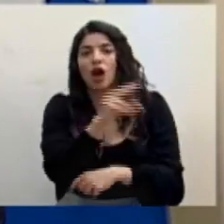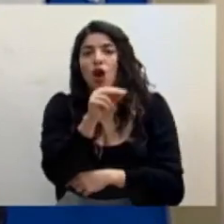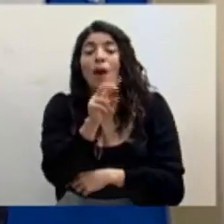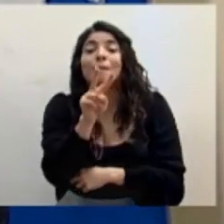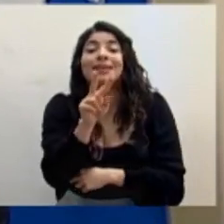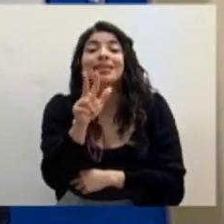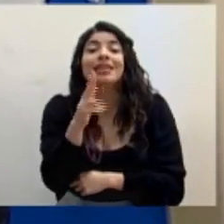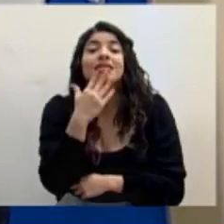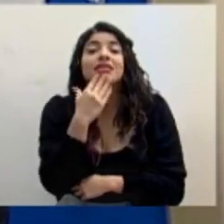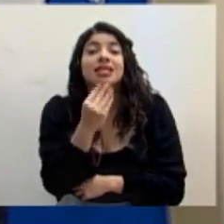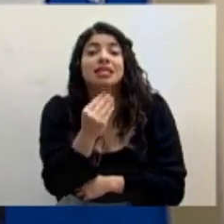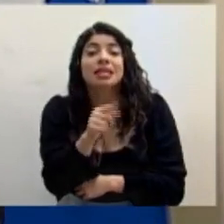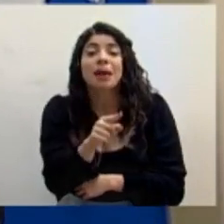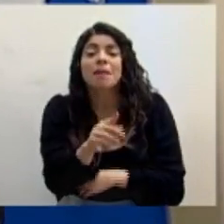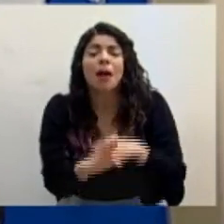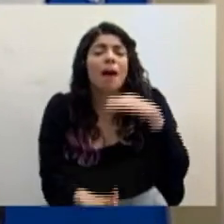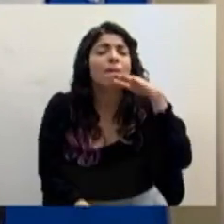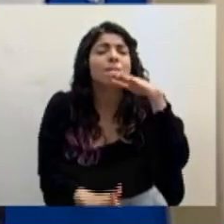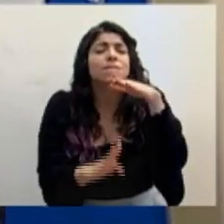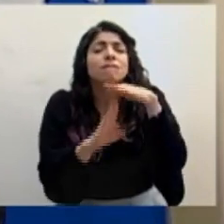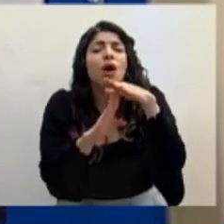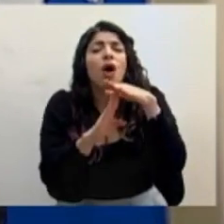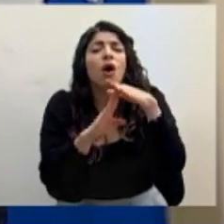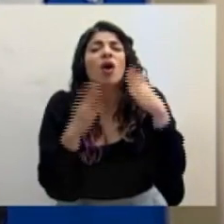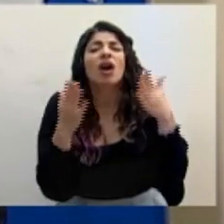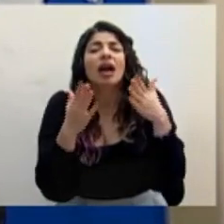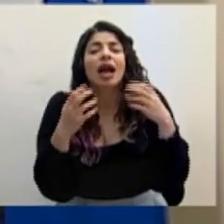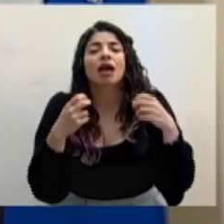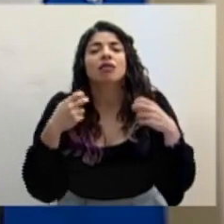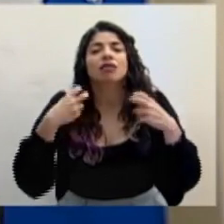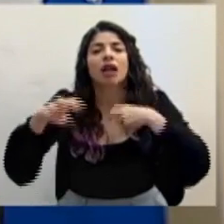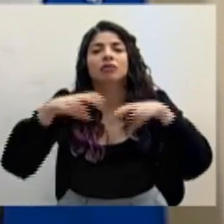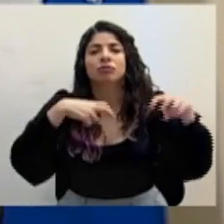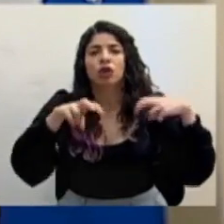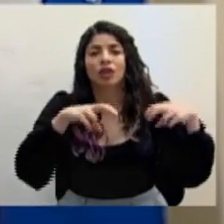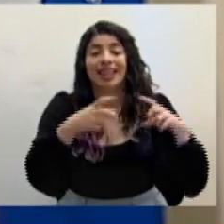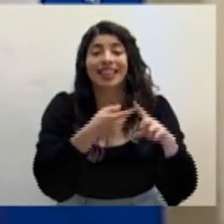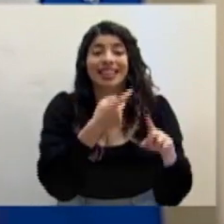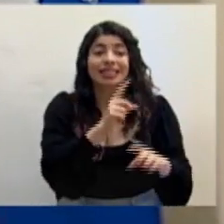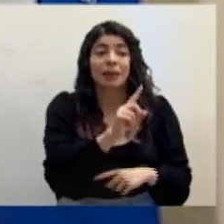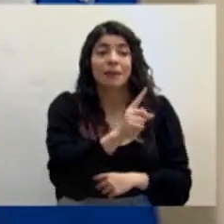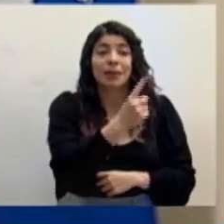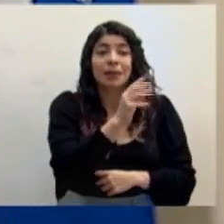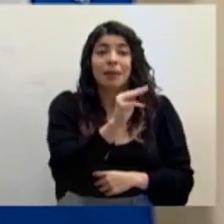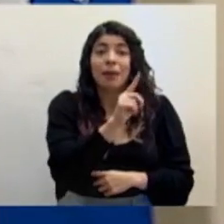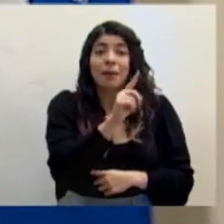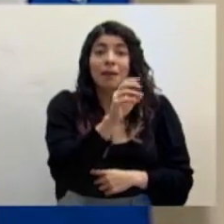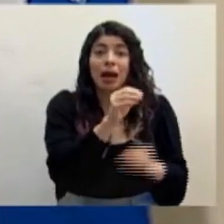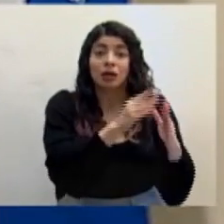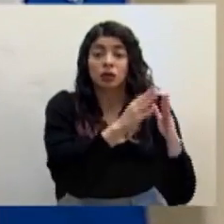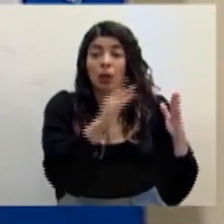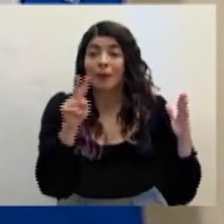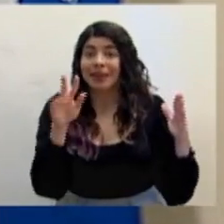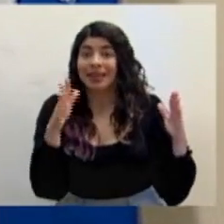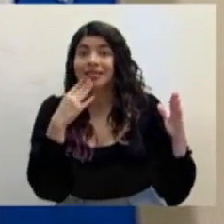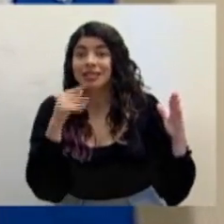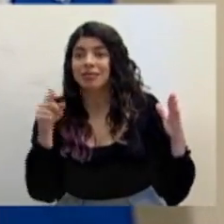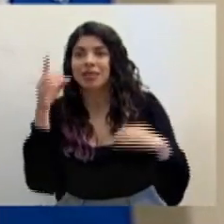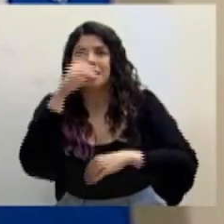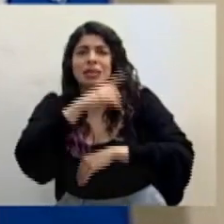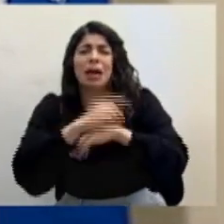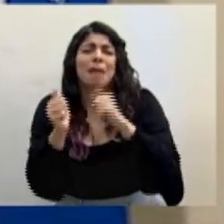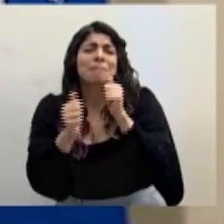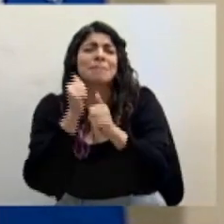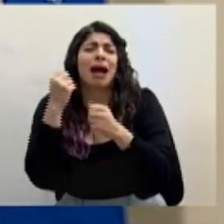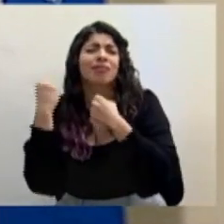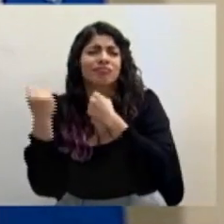día con mayor movilidad desde el 1 de marzo de este 2020, pero también